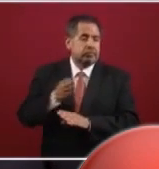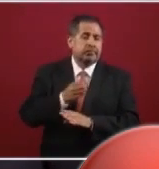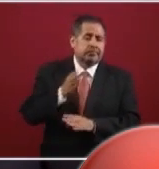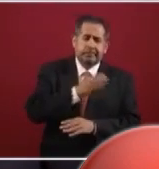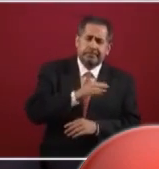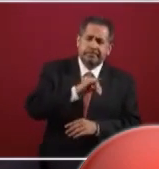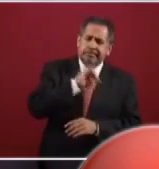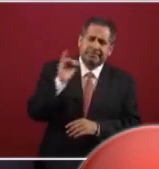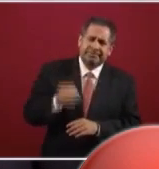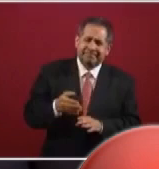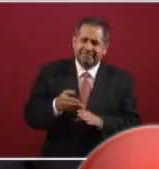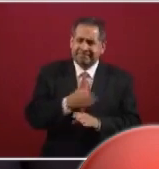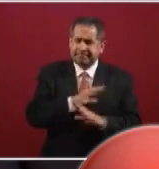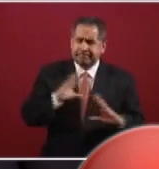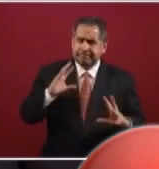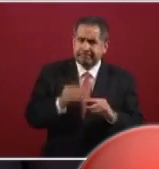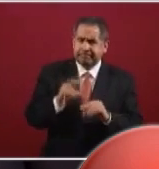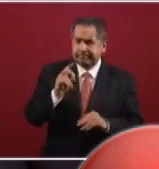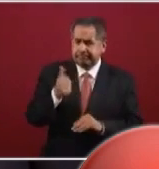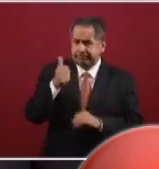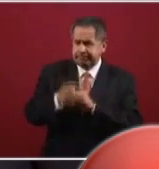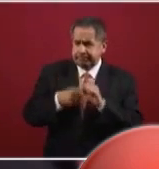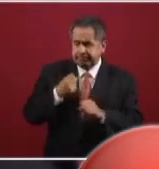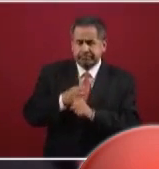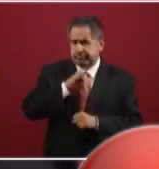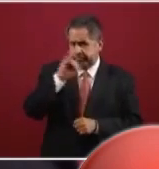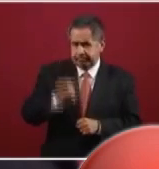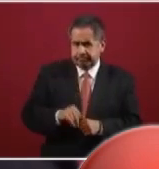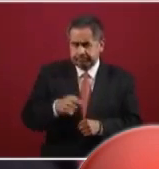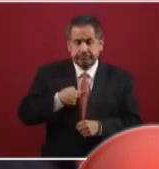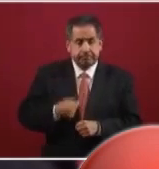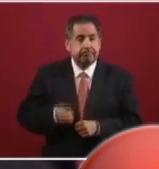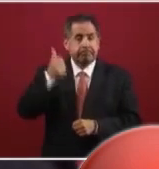sucedido en 36 años.